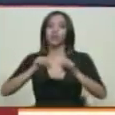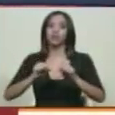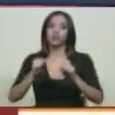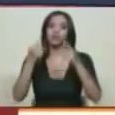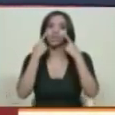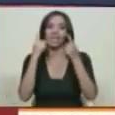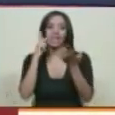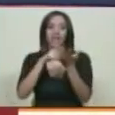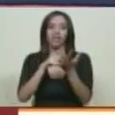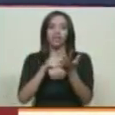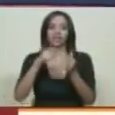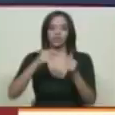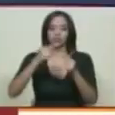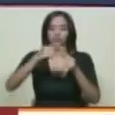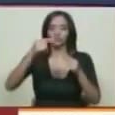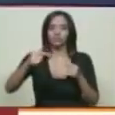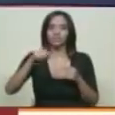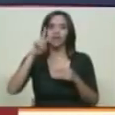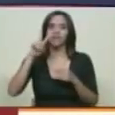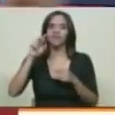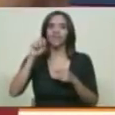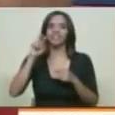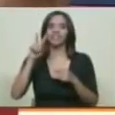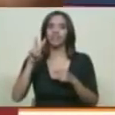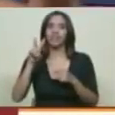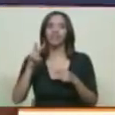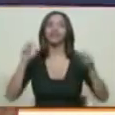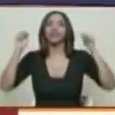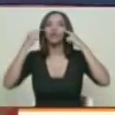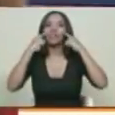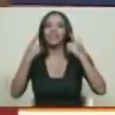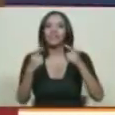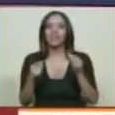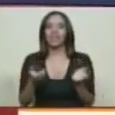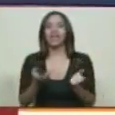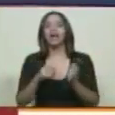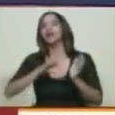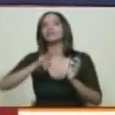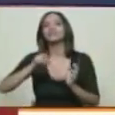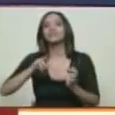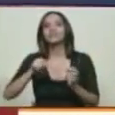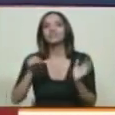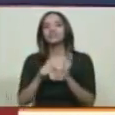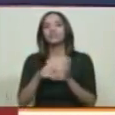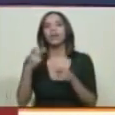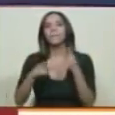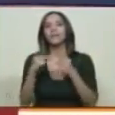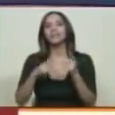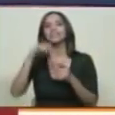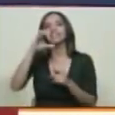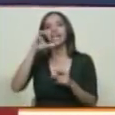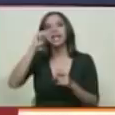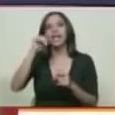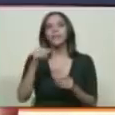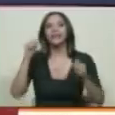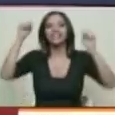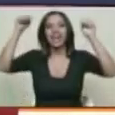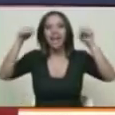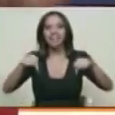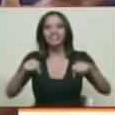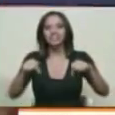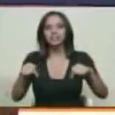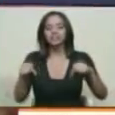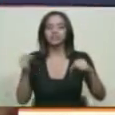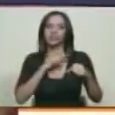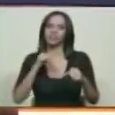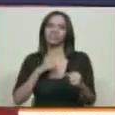a 2 cuadras aquí del canal venezolano de televisión, la avenida principal, y usted ve los bachaqueros. ¿De dónde salen los productos? De Central Madrileña, que está aquí en Los Ruices. Eso no nos